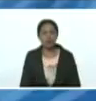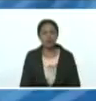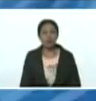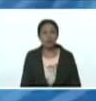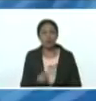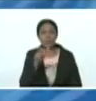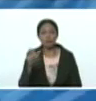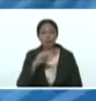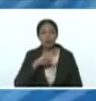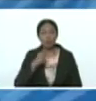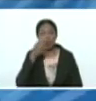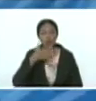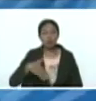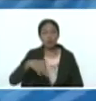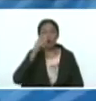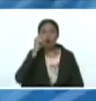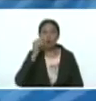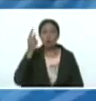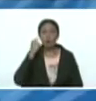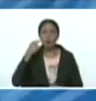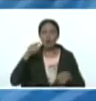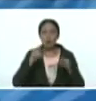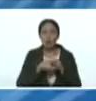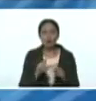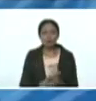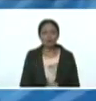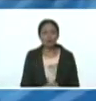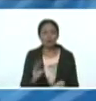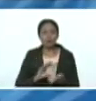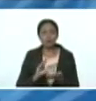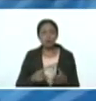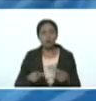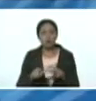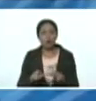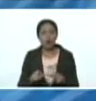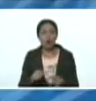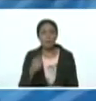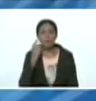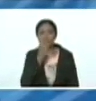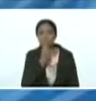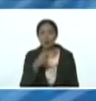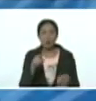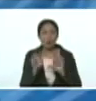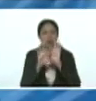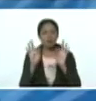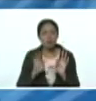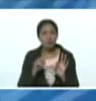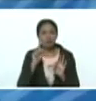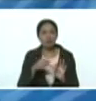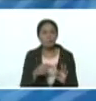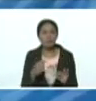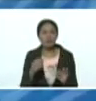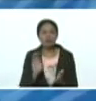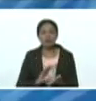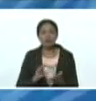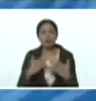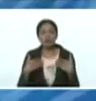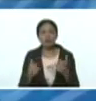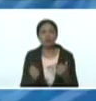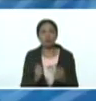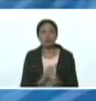nuestro pueblo, hombres y mujeres. Y este centro oftalmológico, así como todos los ambulatorios, centros de salud, barrio